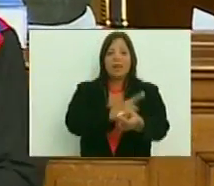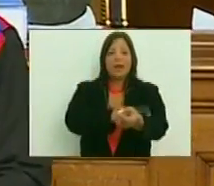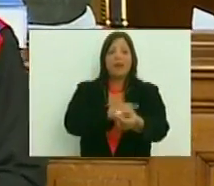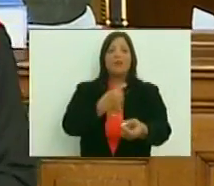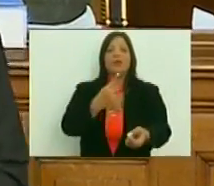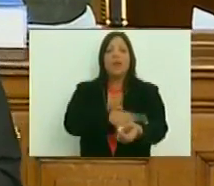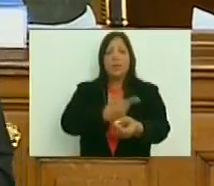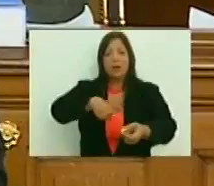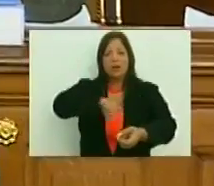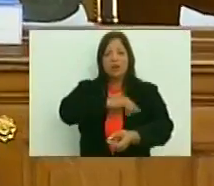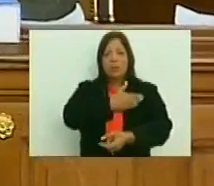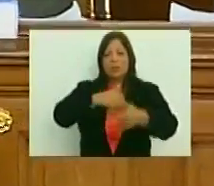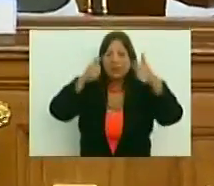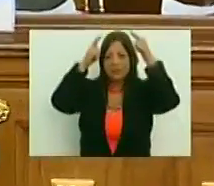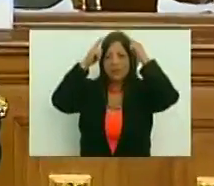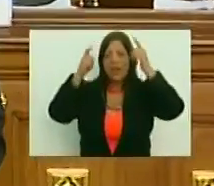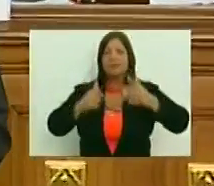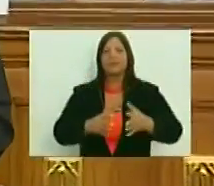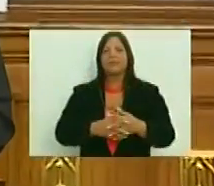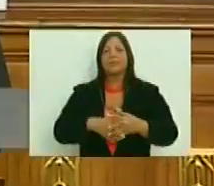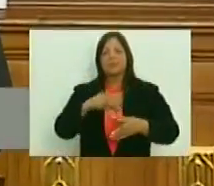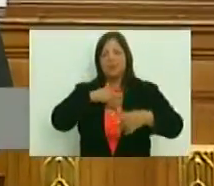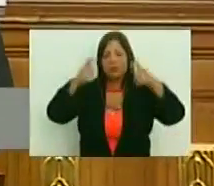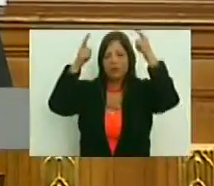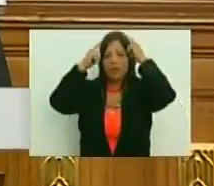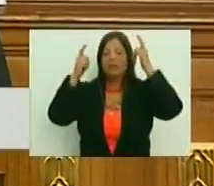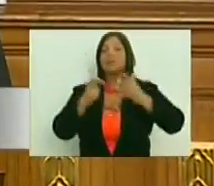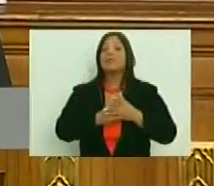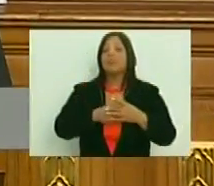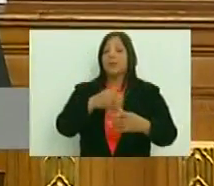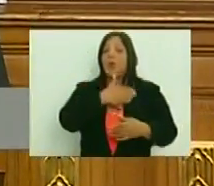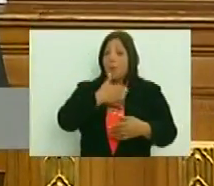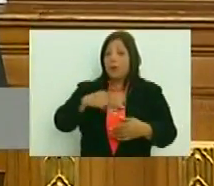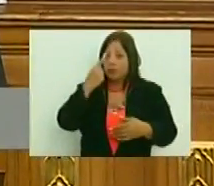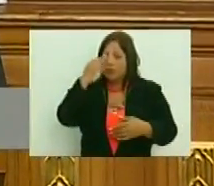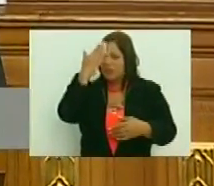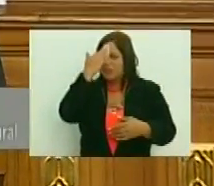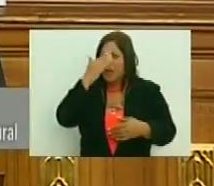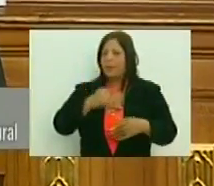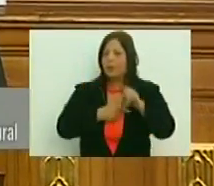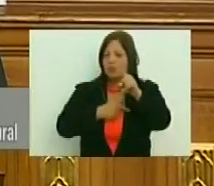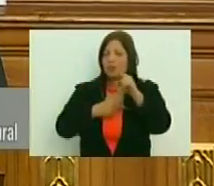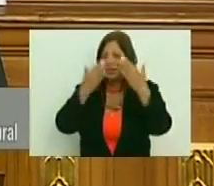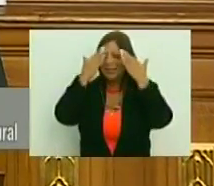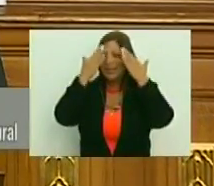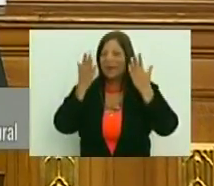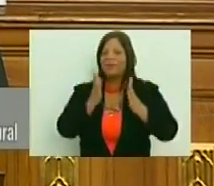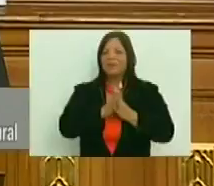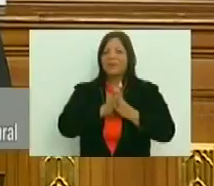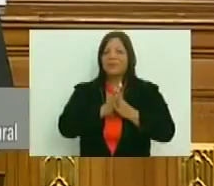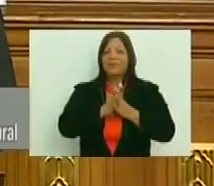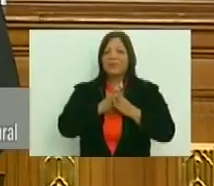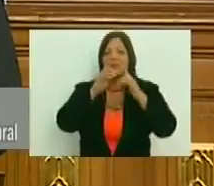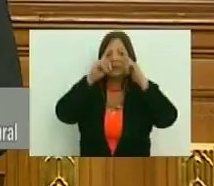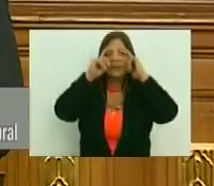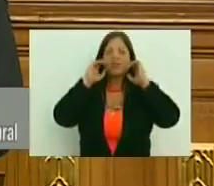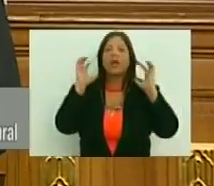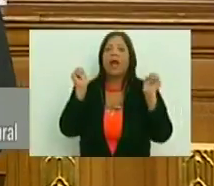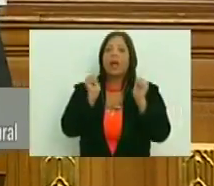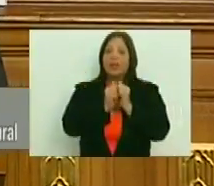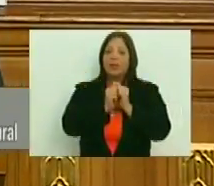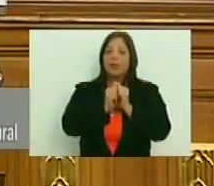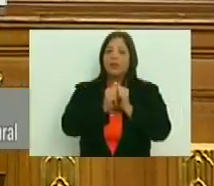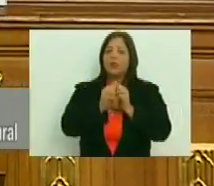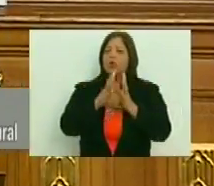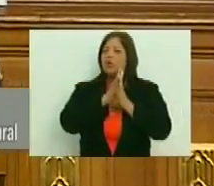hermano de nuestro comandante Hugo Chávez, un presidente que usted lo sabe muy bien, ha sido y ha estado sometido